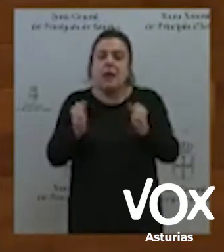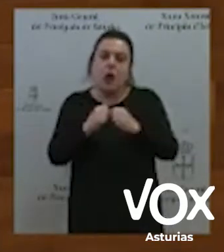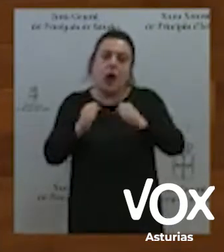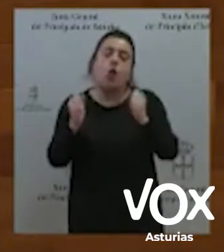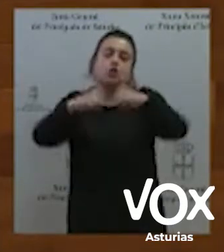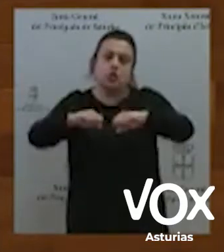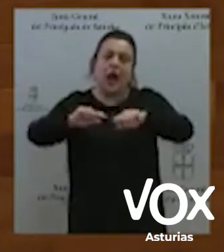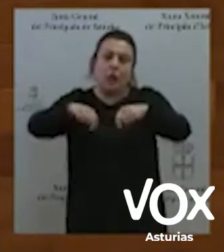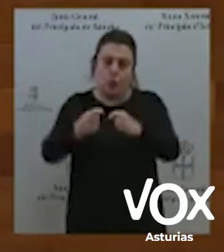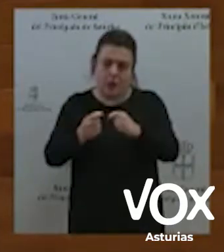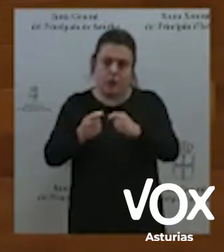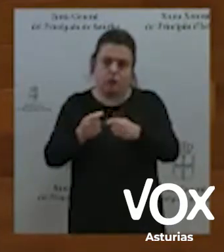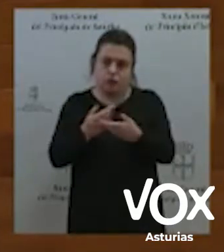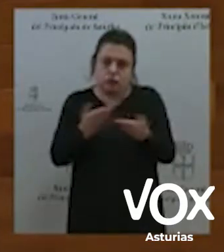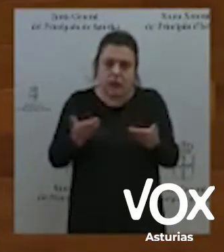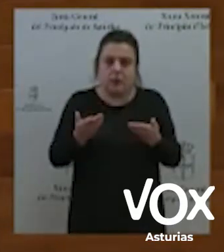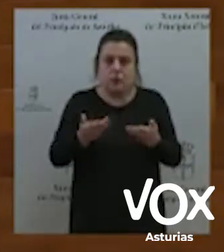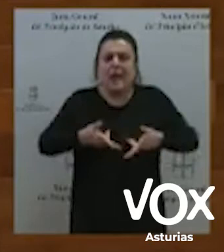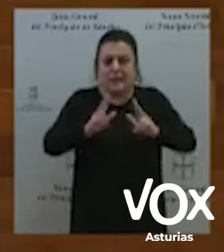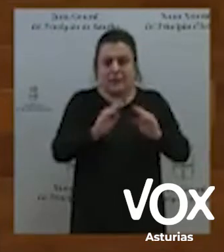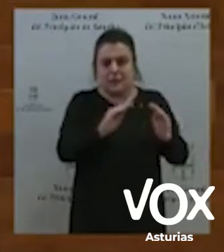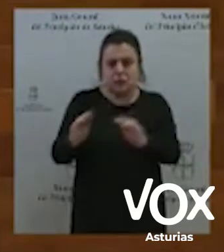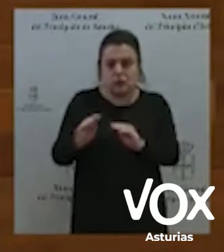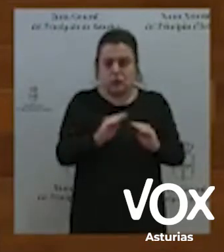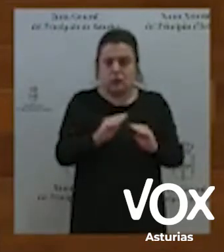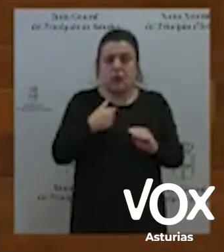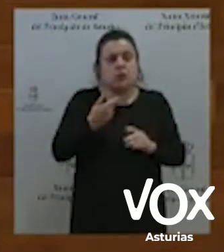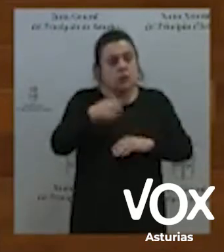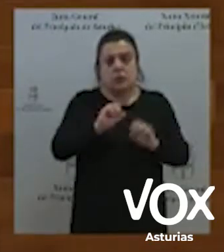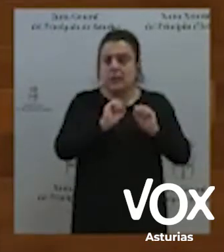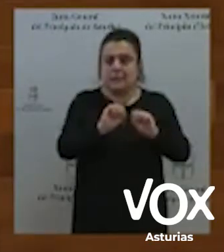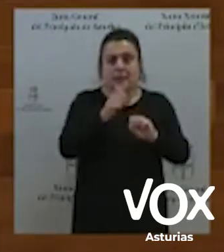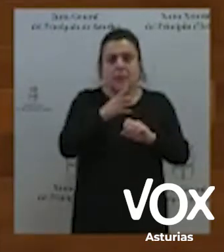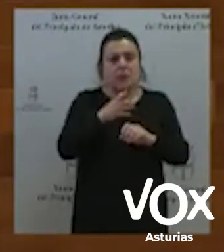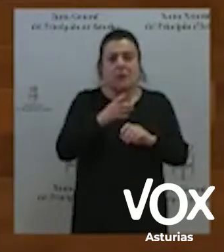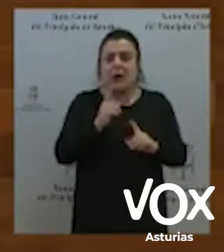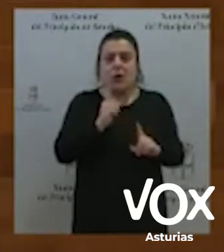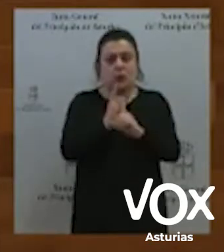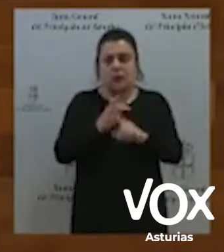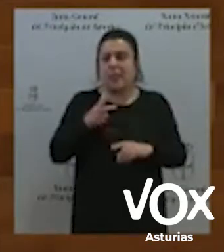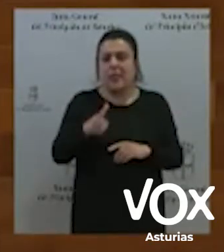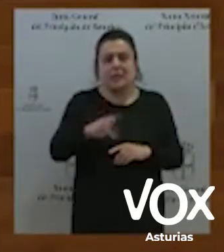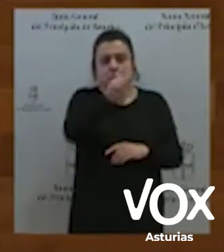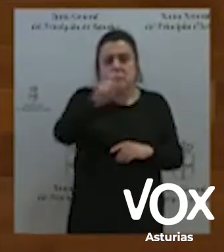planteada porque atenta contra los derechos de todos los españoles y pone en peligro la estabilidad de la economía del